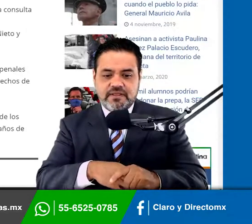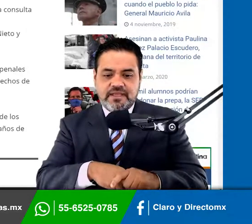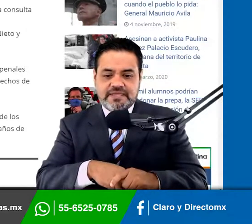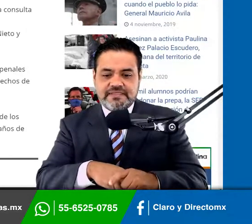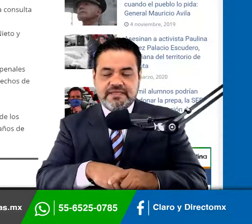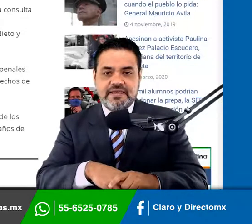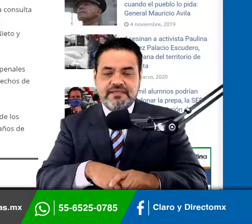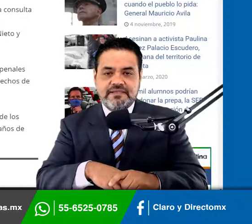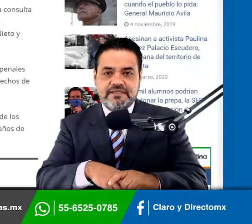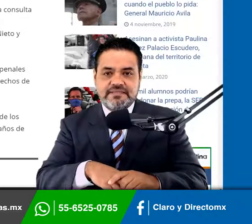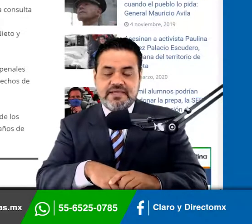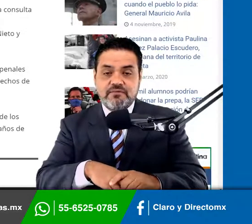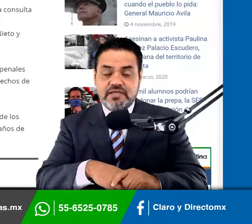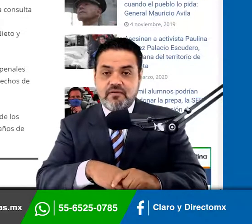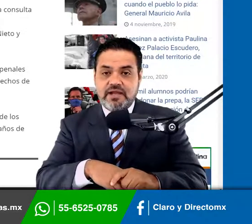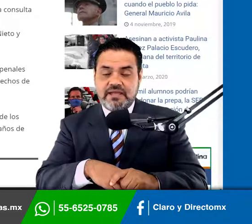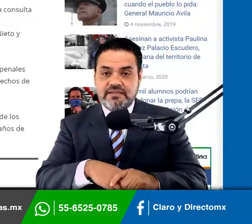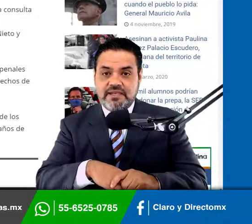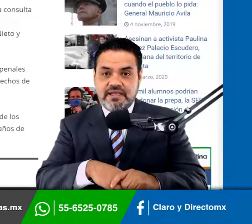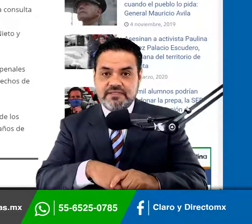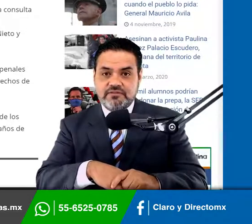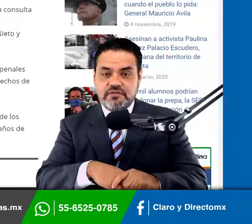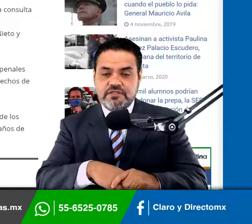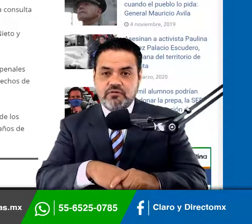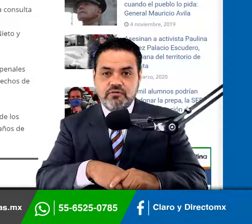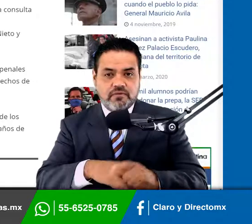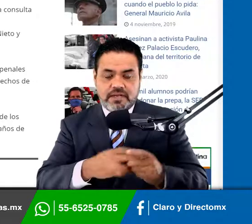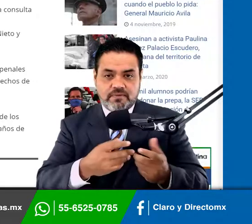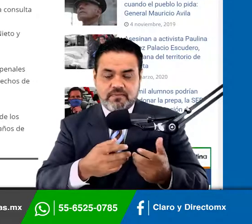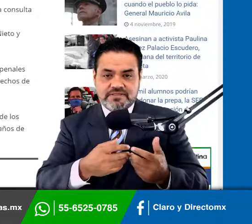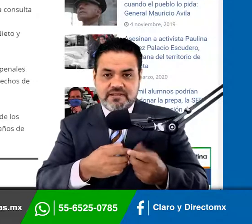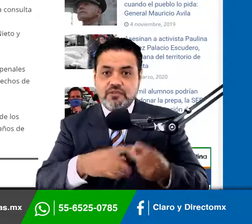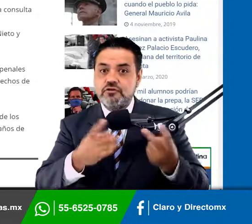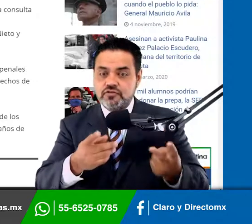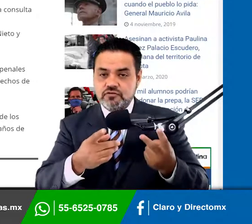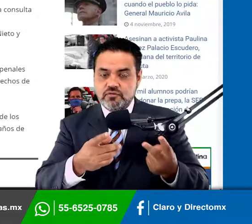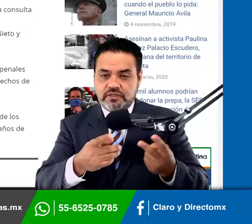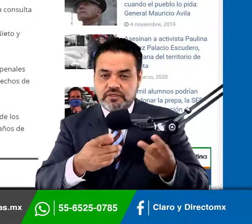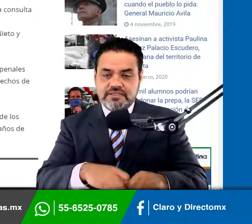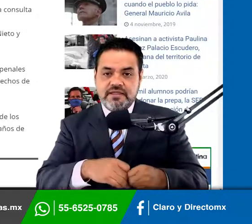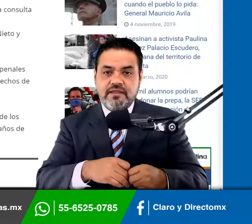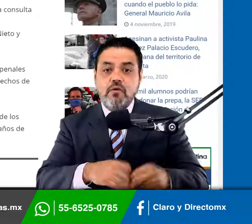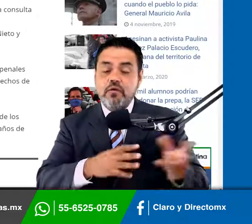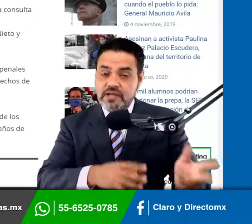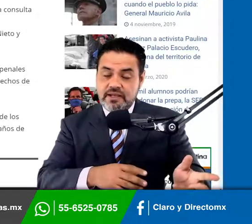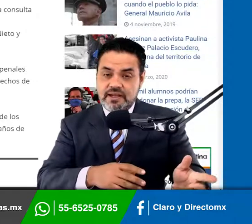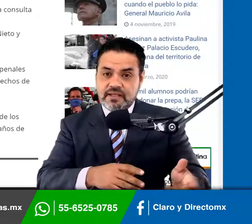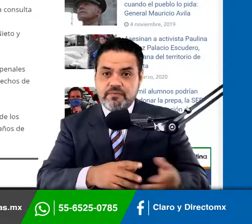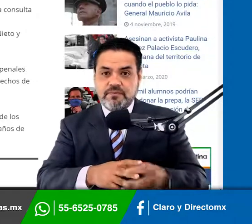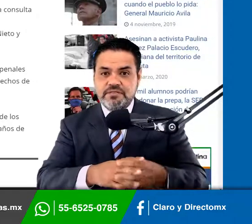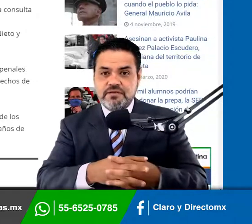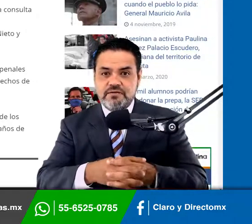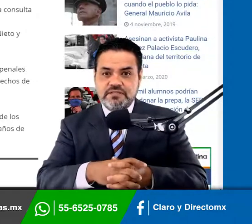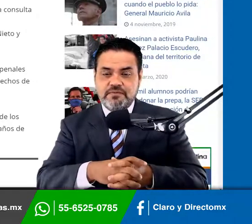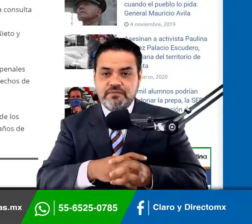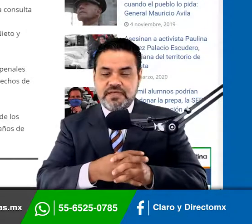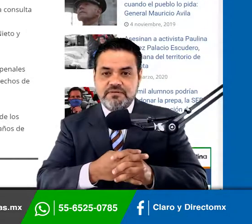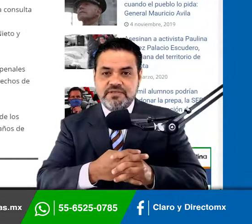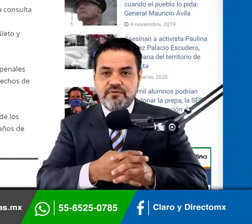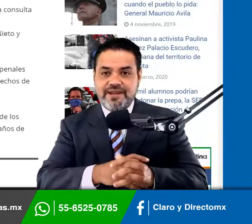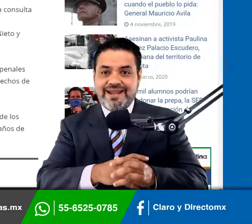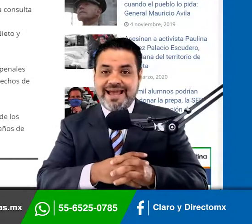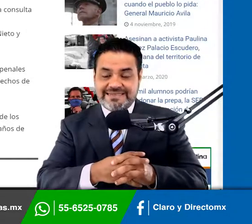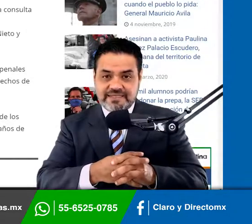Nieto. Así que estamos ahora ante la solicitud o a la propuesta de dos consultas. Una, la que propusieron los